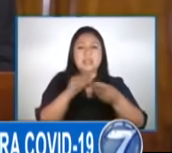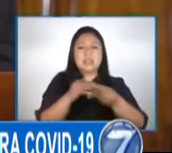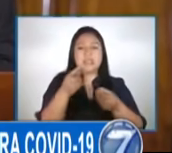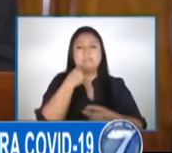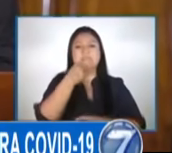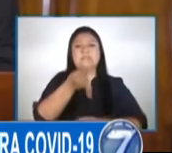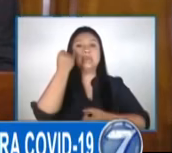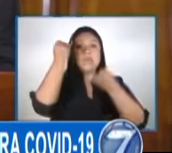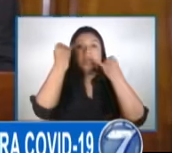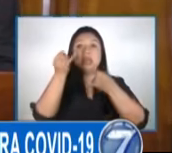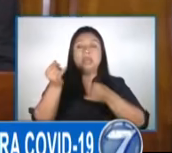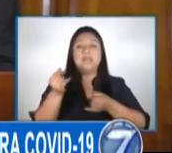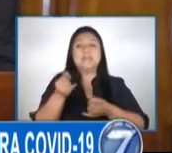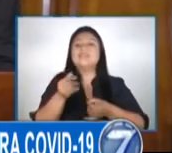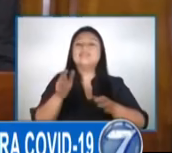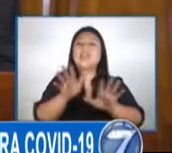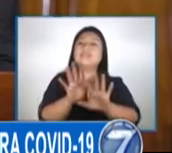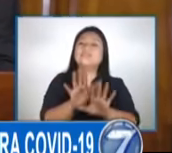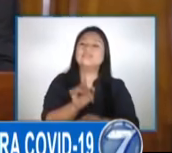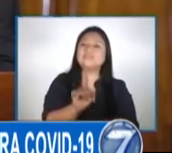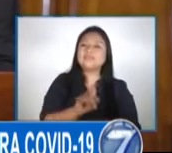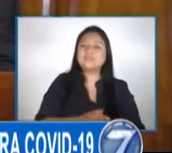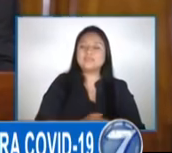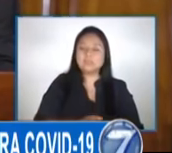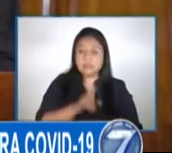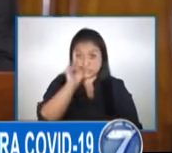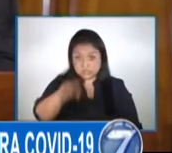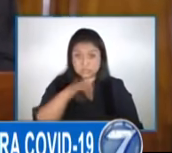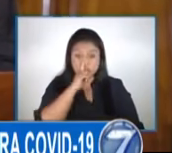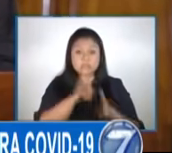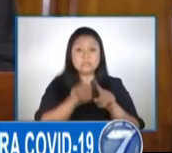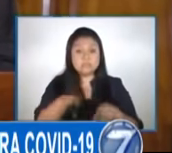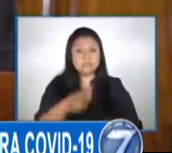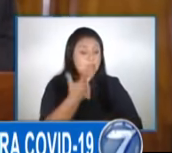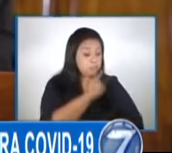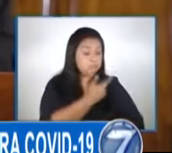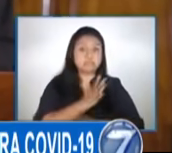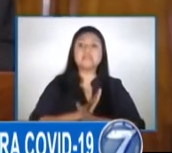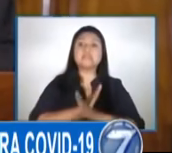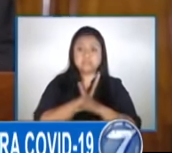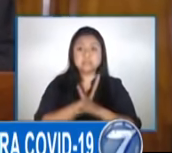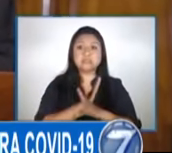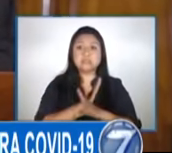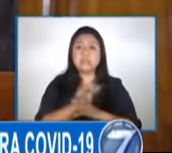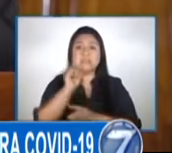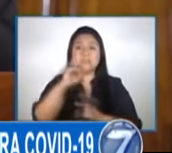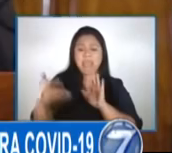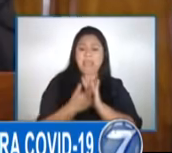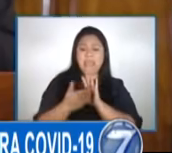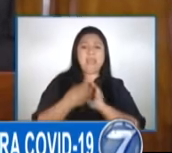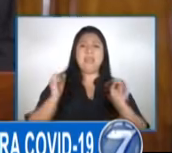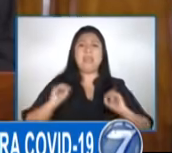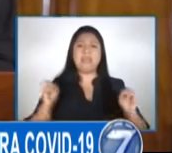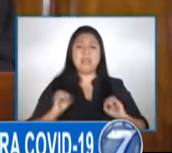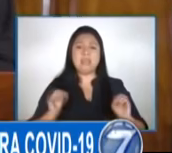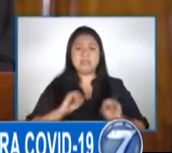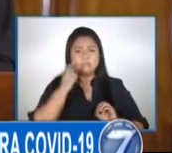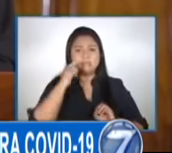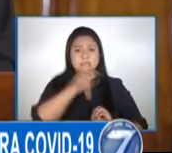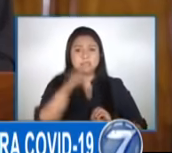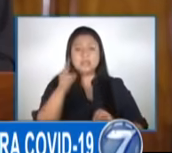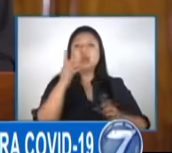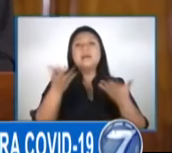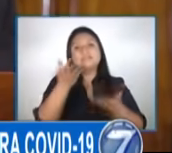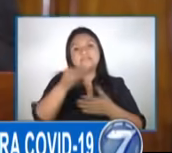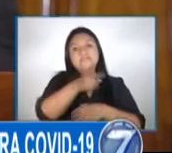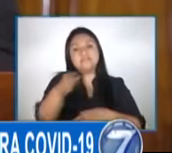imponer. No, señores. Debemos saber que la vacuna es segura. No hace daño. En el peor de los casos, se